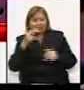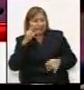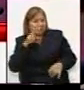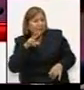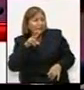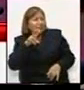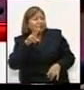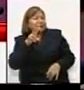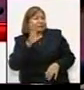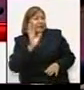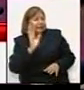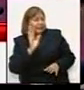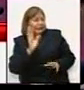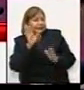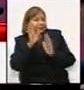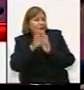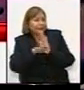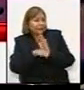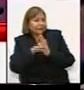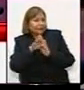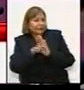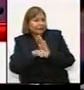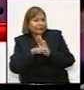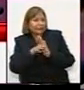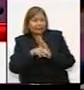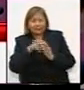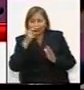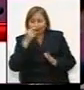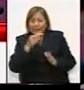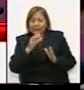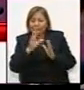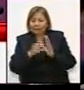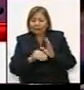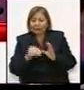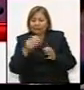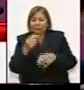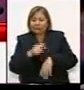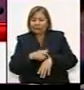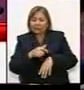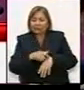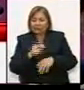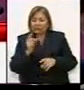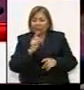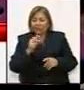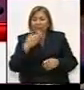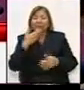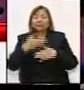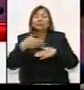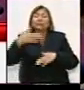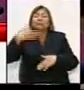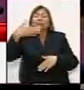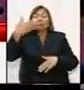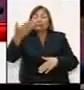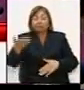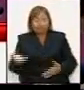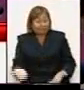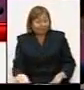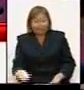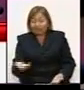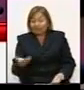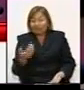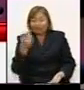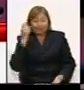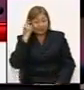mí escasa de solamente ver la coyuntura del momento y no lo que va a suceder después. Se